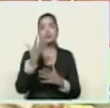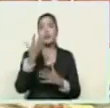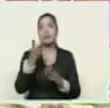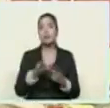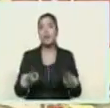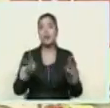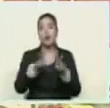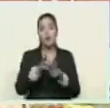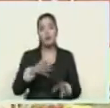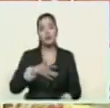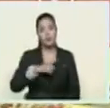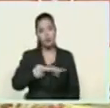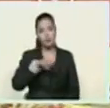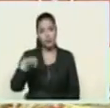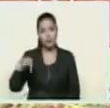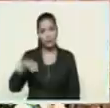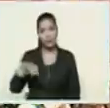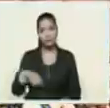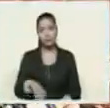los menores nuestro